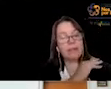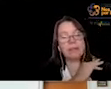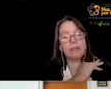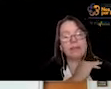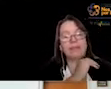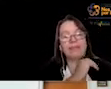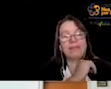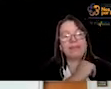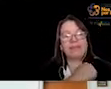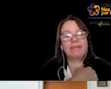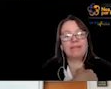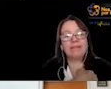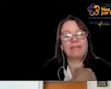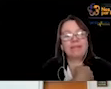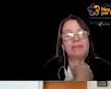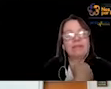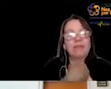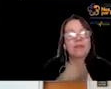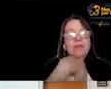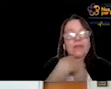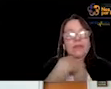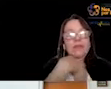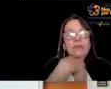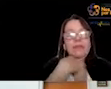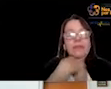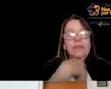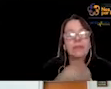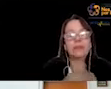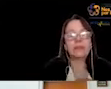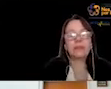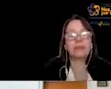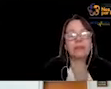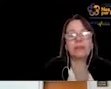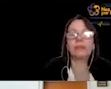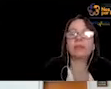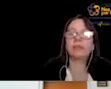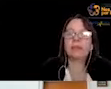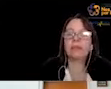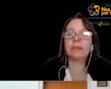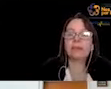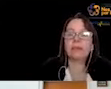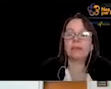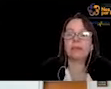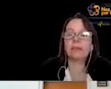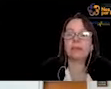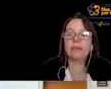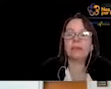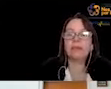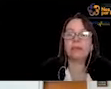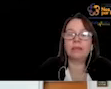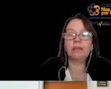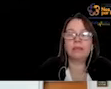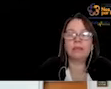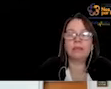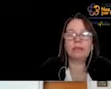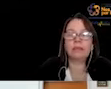patología oculta, que no se ven mucho los síntomas en cuanto somos niños, adolescentes, adultos jóvenes, pero se